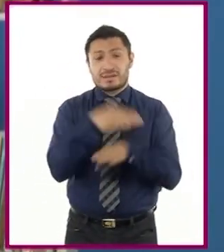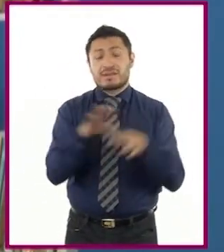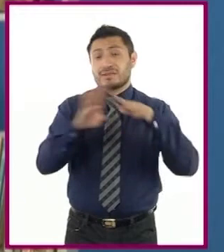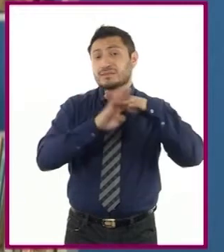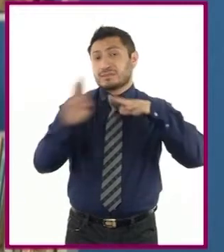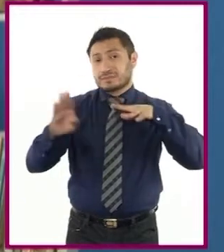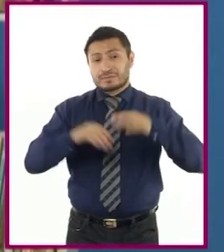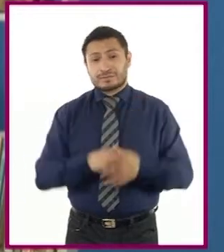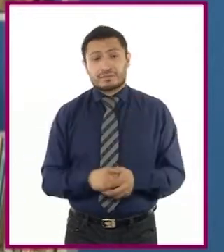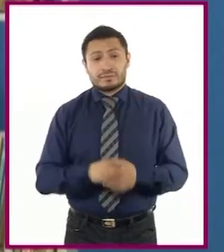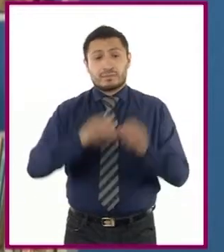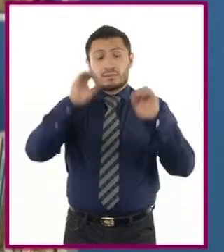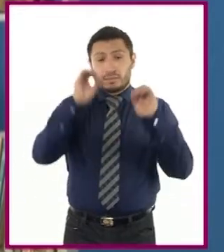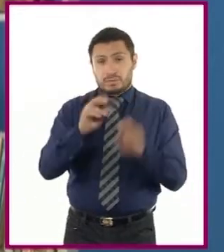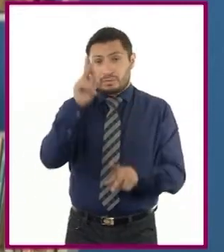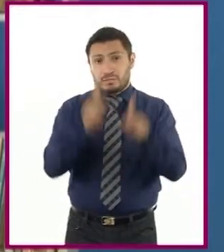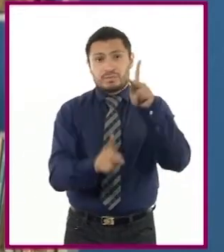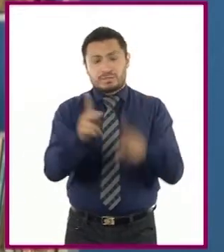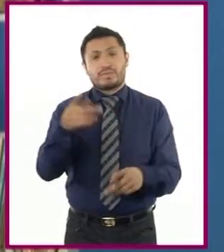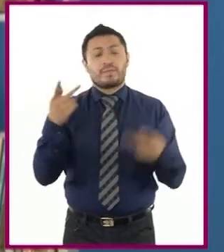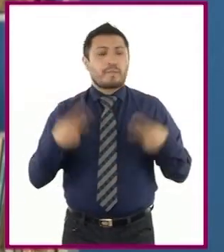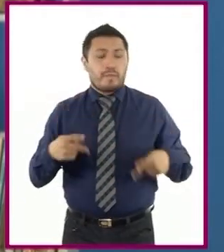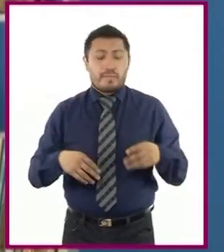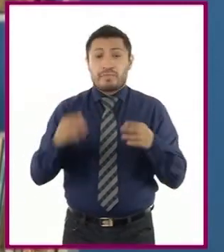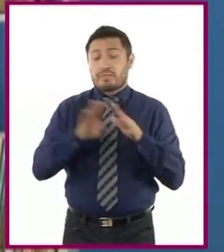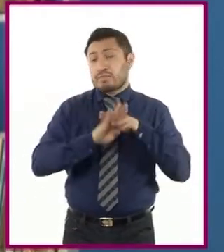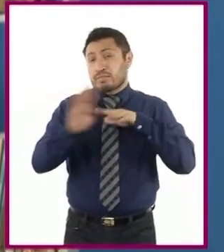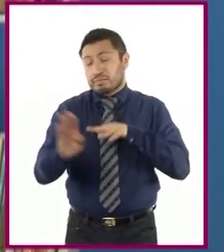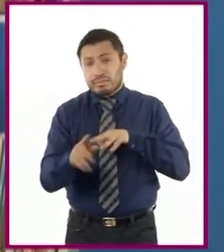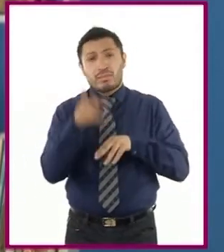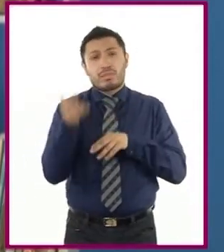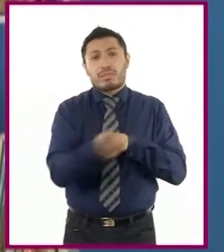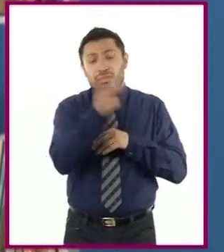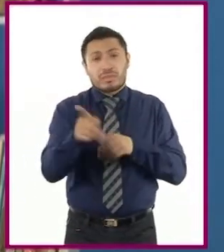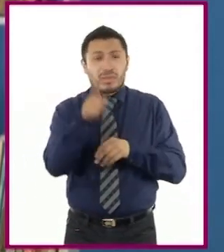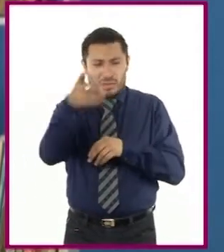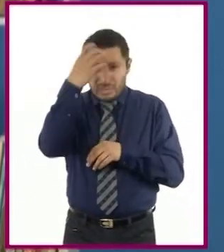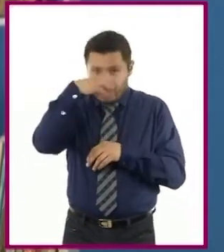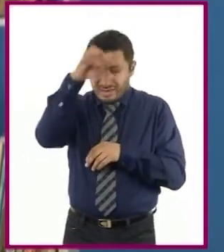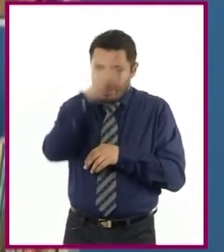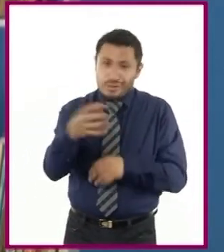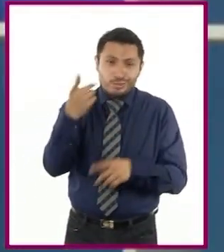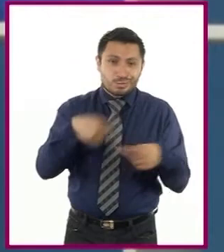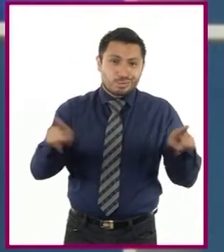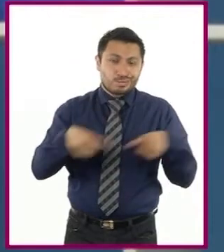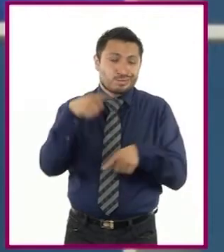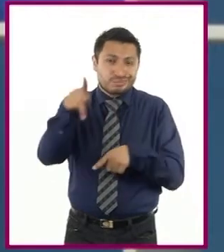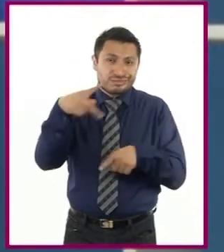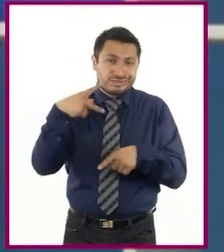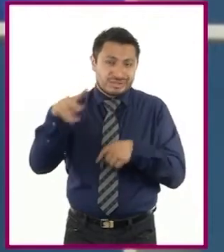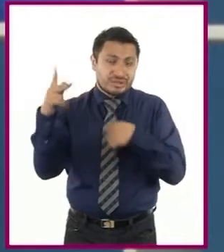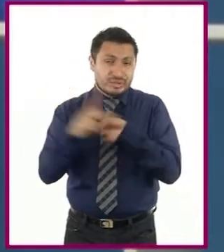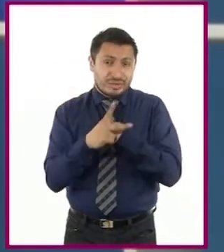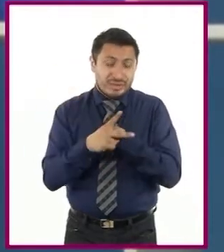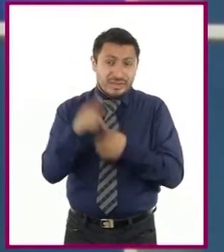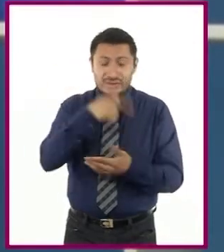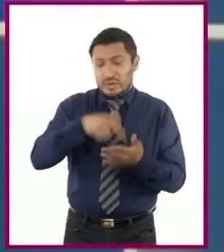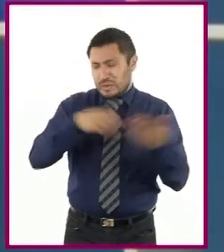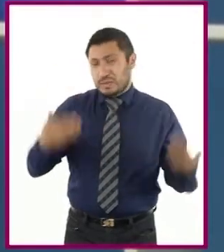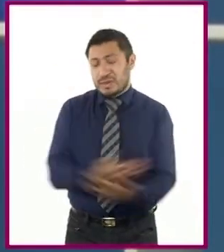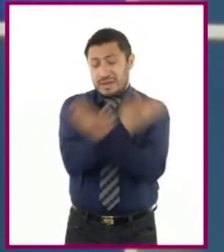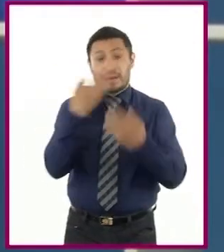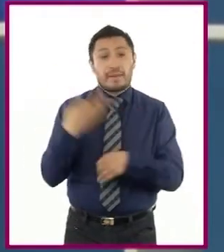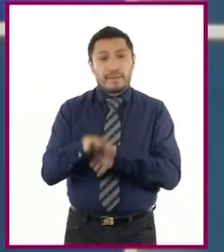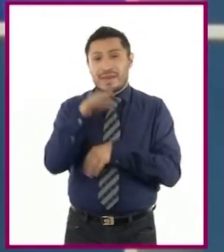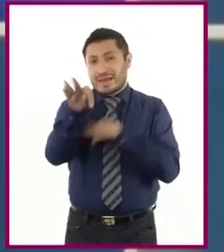migración, o al platicar con los migrantes, preguntarles si extrañan la música de su lugar de origen. Mientras trabajan, también